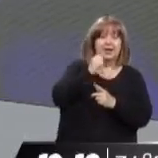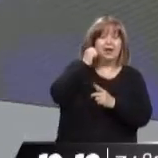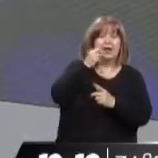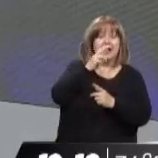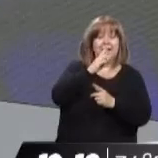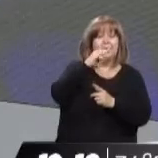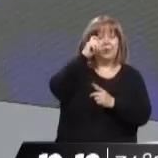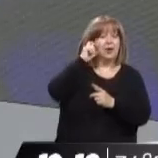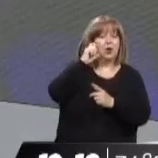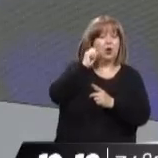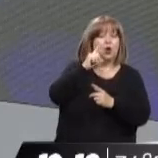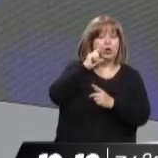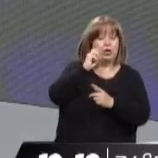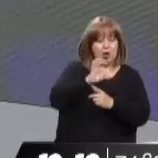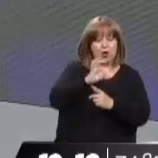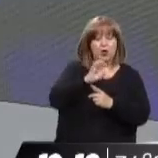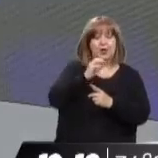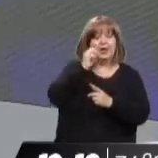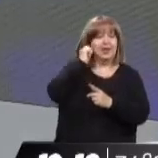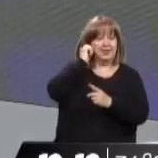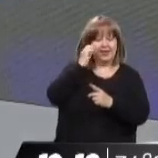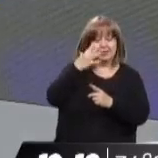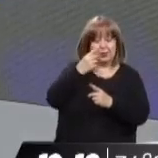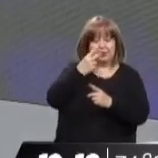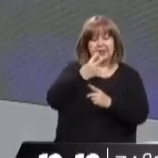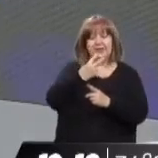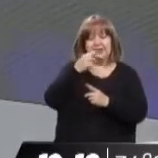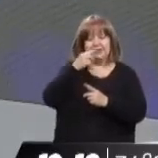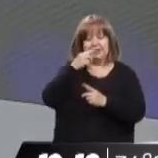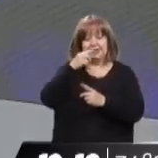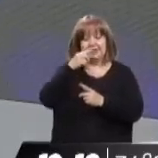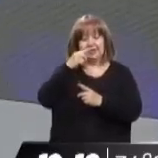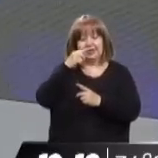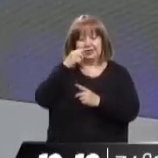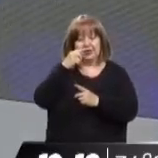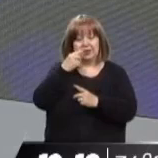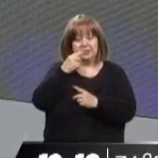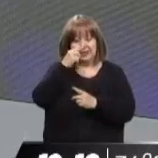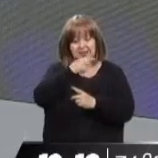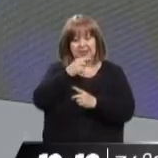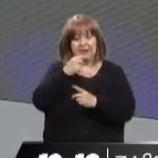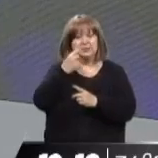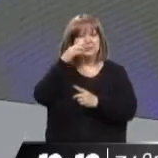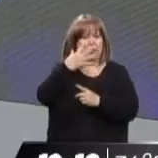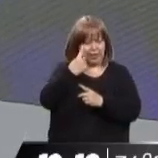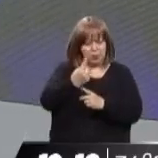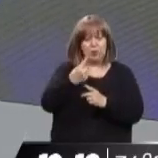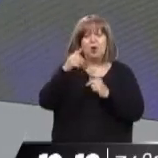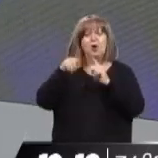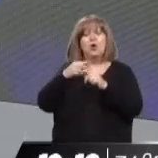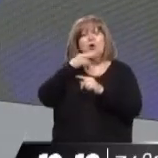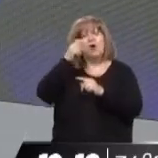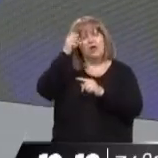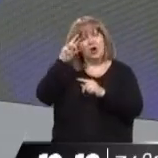Garbergoglio, de 51 años, en el departamento de Maipú. El 31 de ese mismo mes fue Verónica Figueroa,